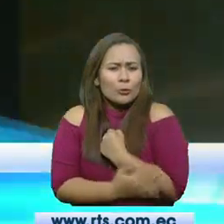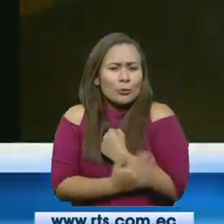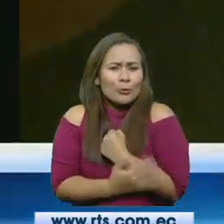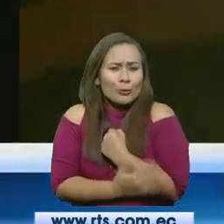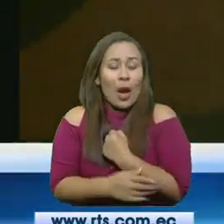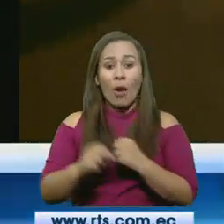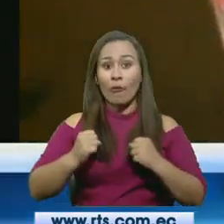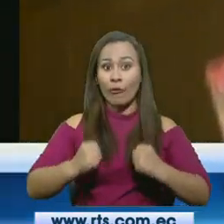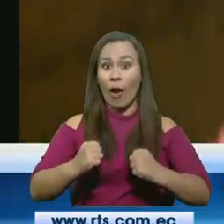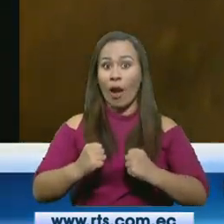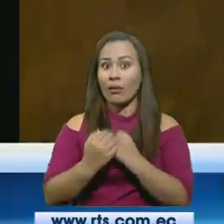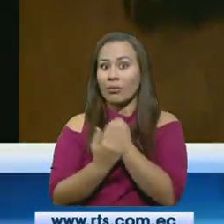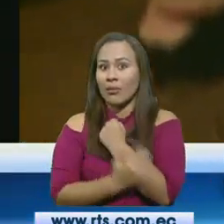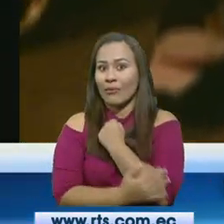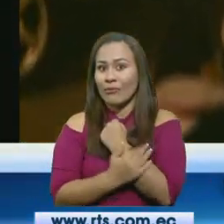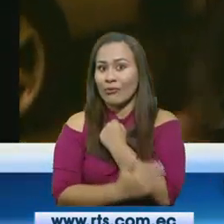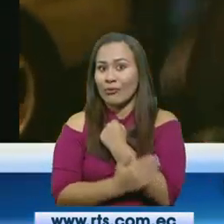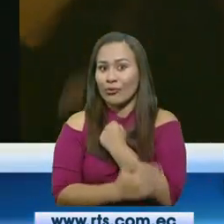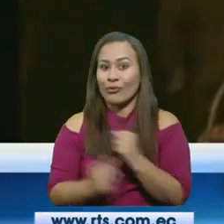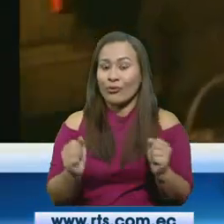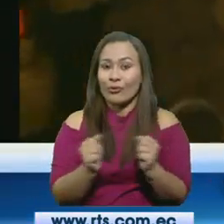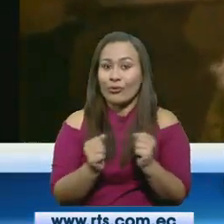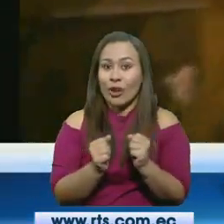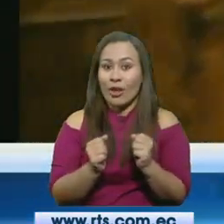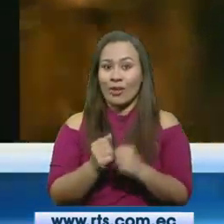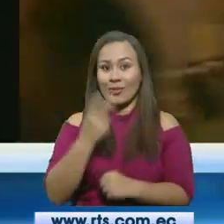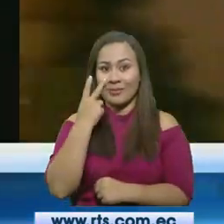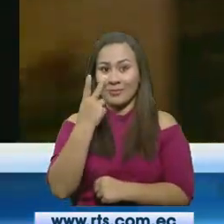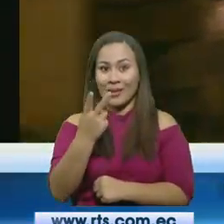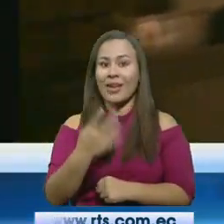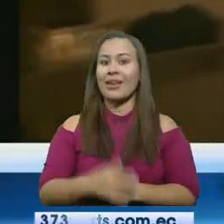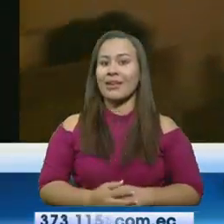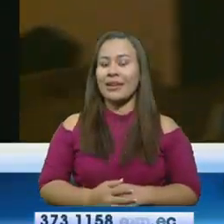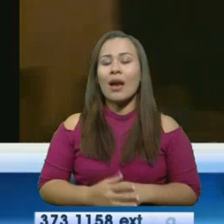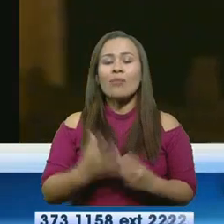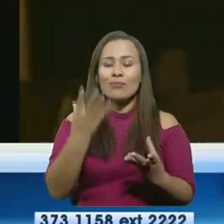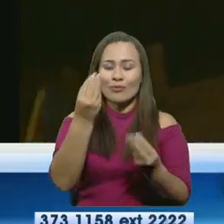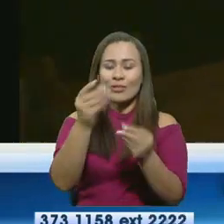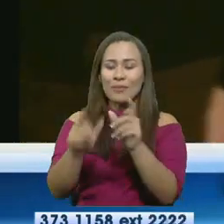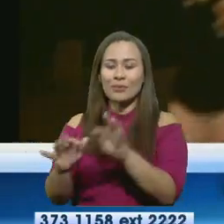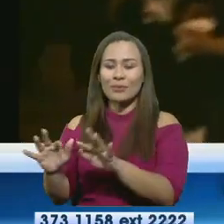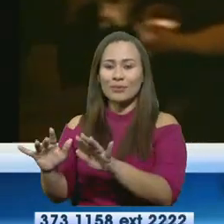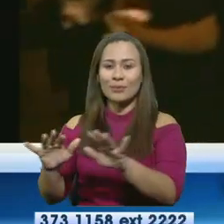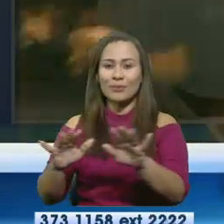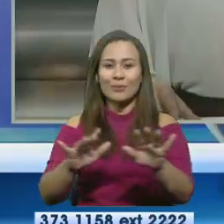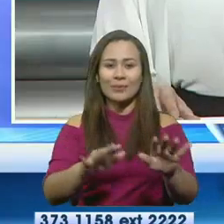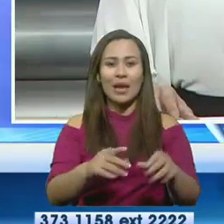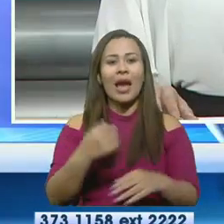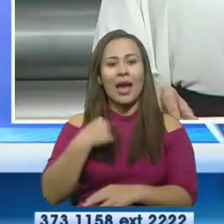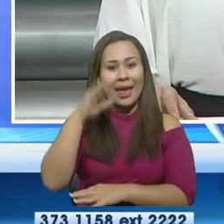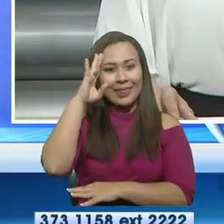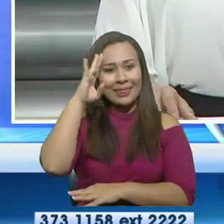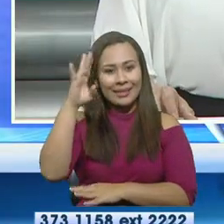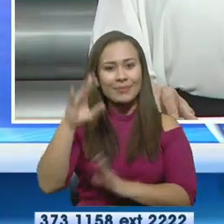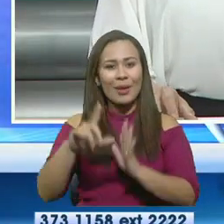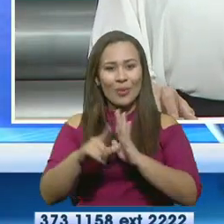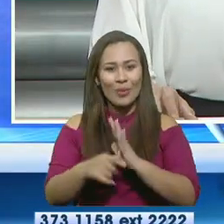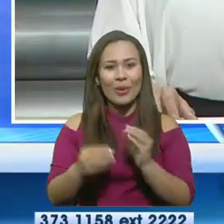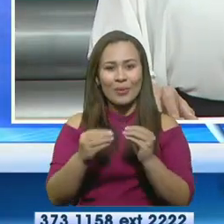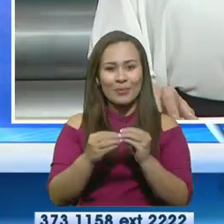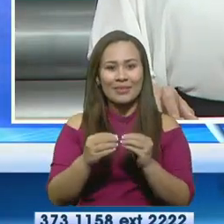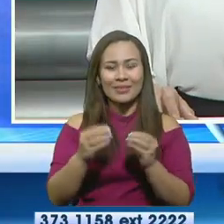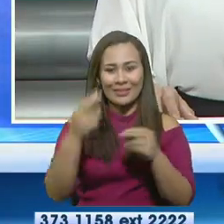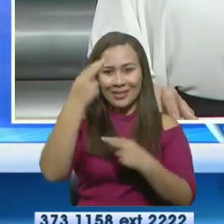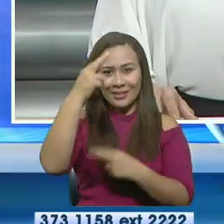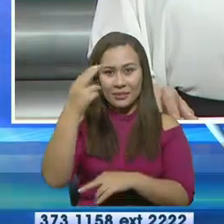un fuerte frío. Con esas recomendaciones y la gente con mucha fe, nosotros nos vamos a despedir y vamos a dar paso a Annalie